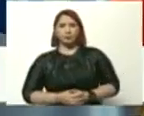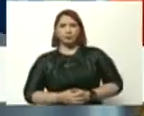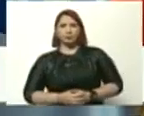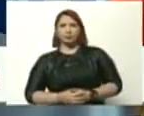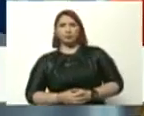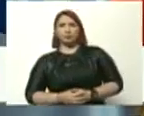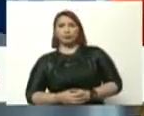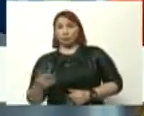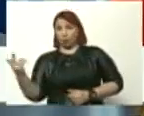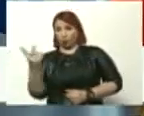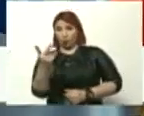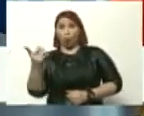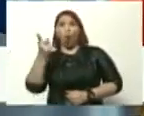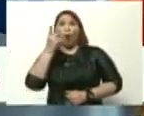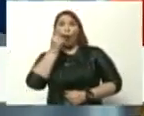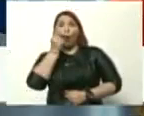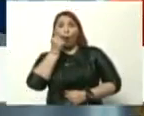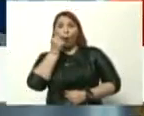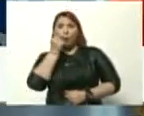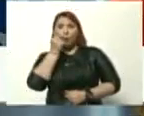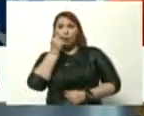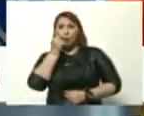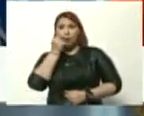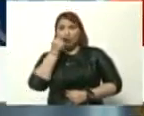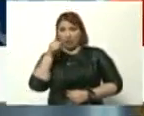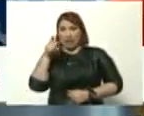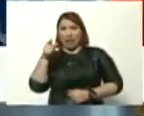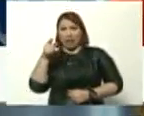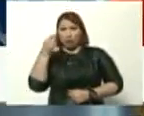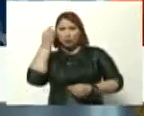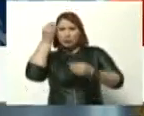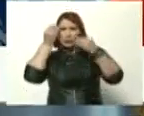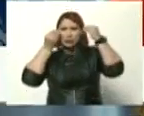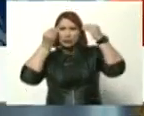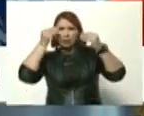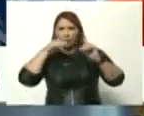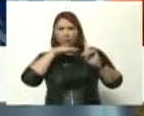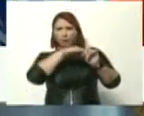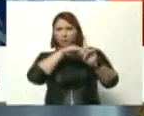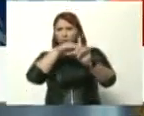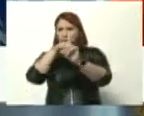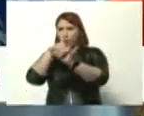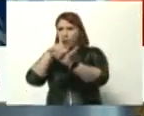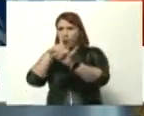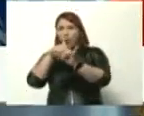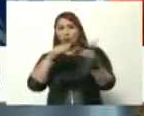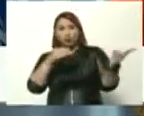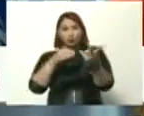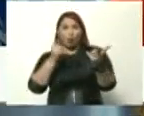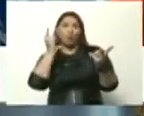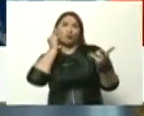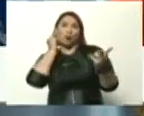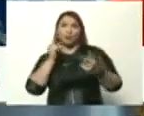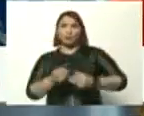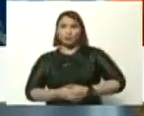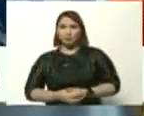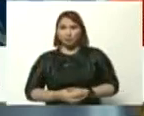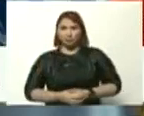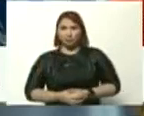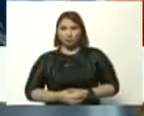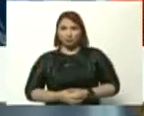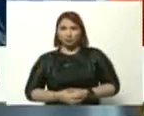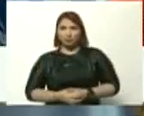Para los dos hombres mencionados, los delitos de coautores de extorsión y agavillamiento. Para las dos mujeres, los delitos